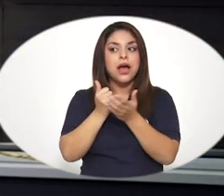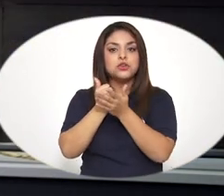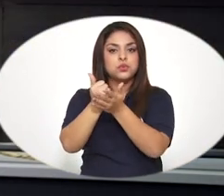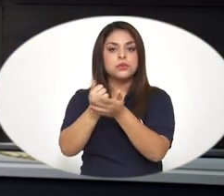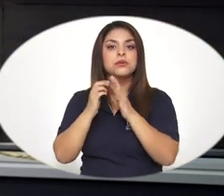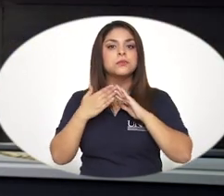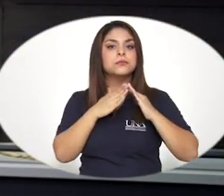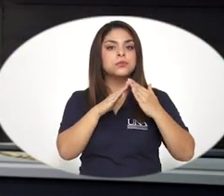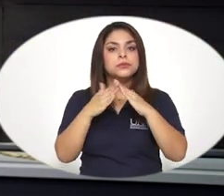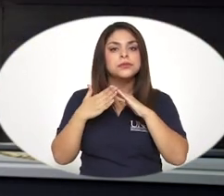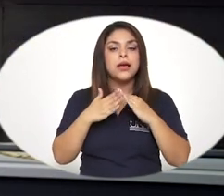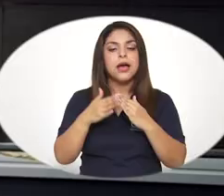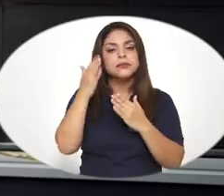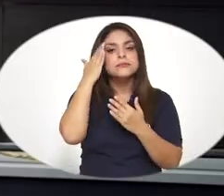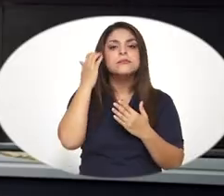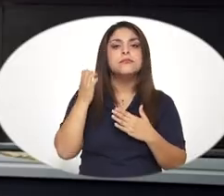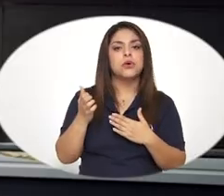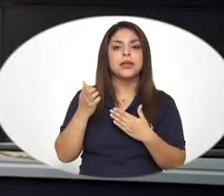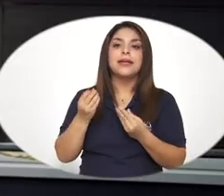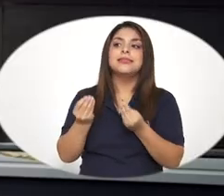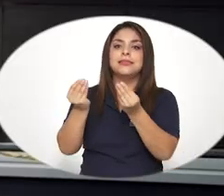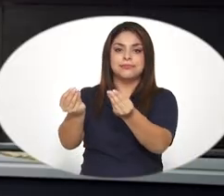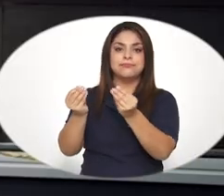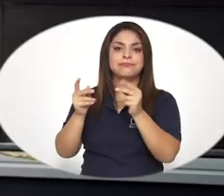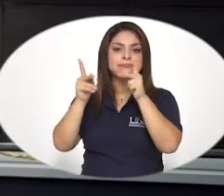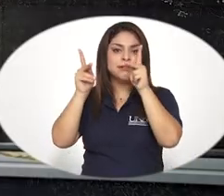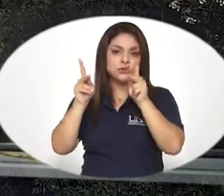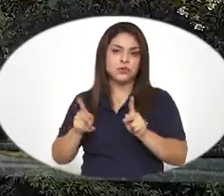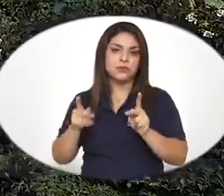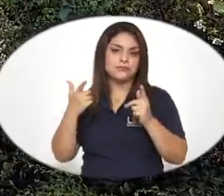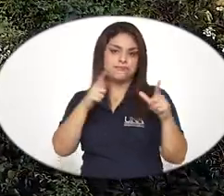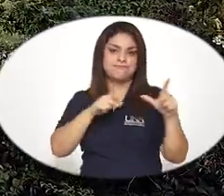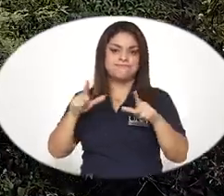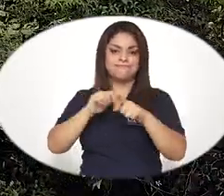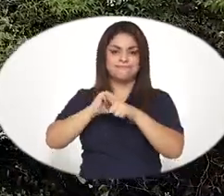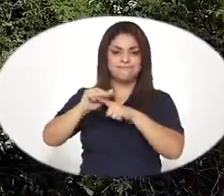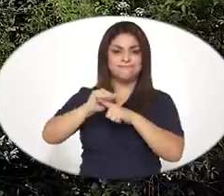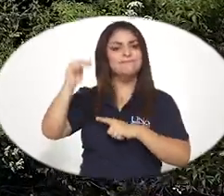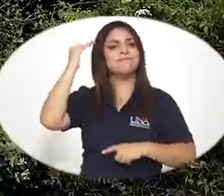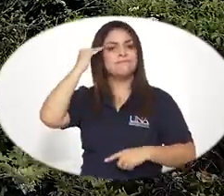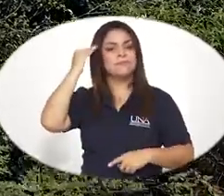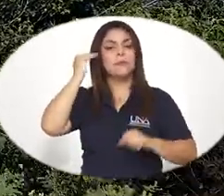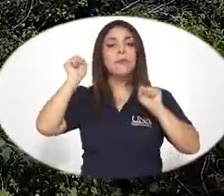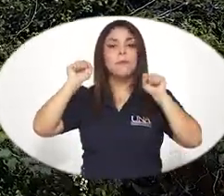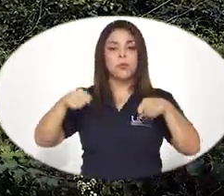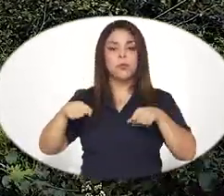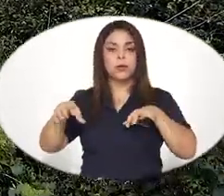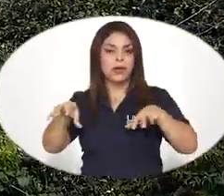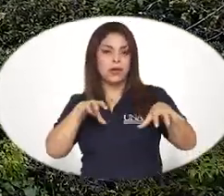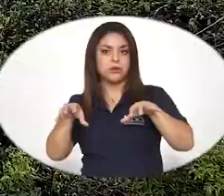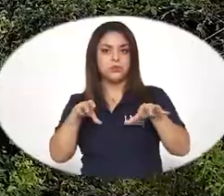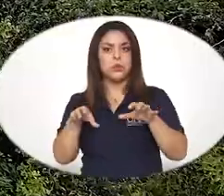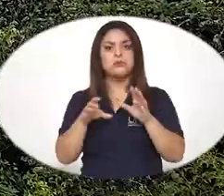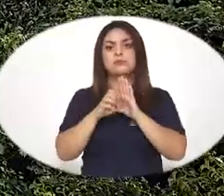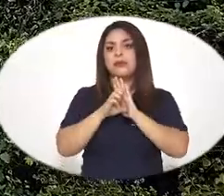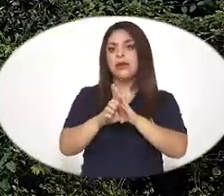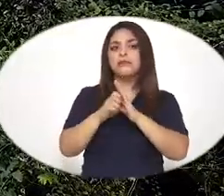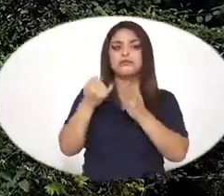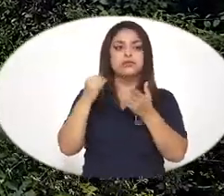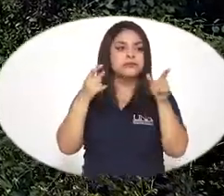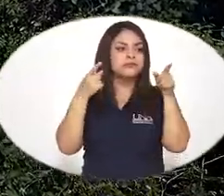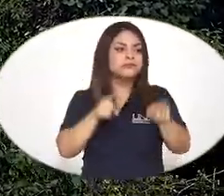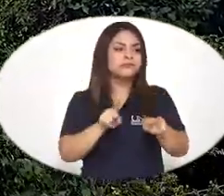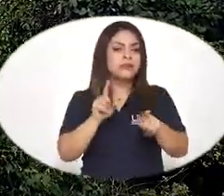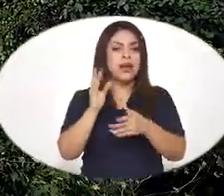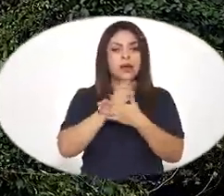esto le sirve a las comunidades porque estaríamos brindando personal capacitado para que pueda actuar en